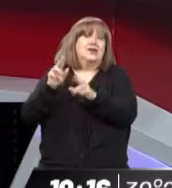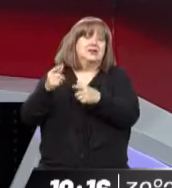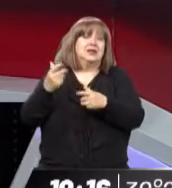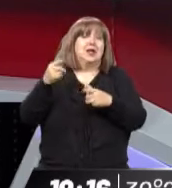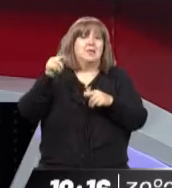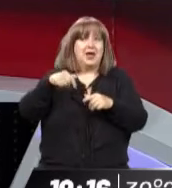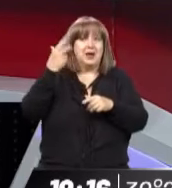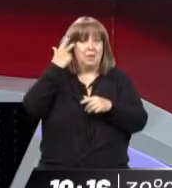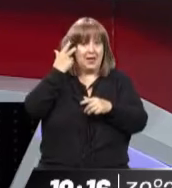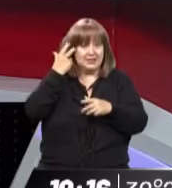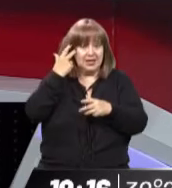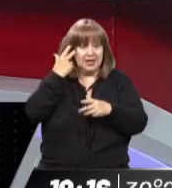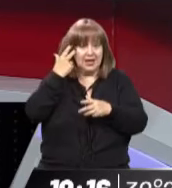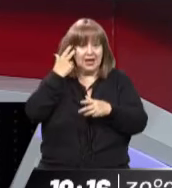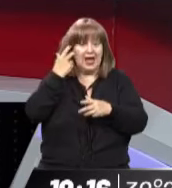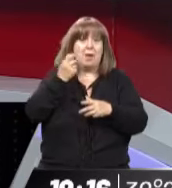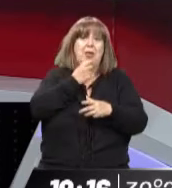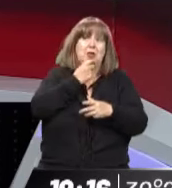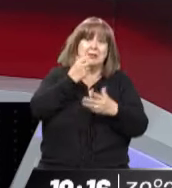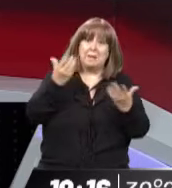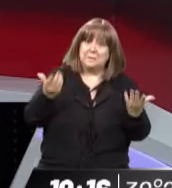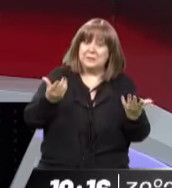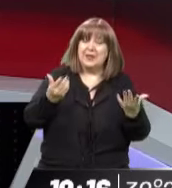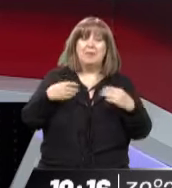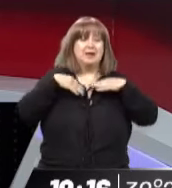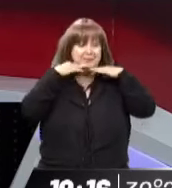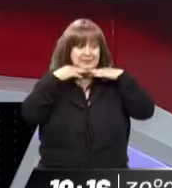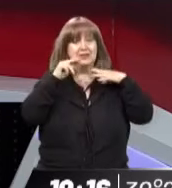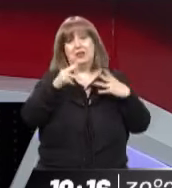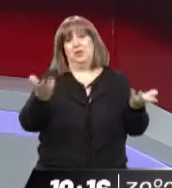Messi en algún momento aquí en nuestra provincia, Mendoza, para disfrutar de este campeón del mundo.